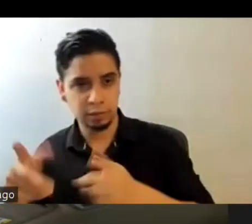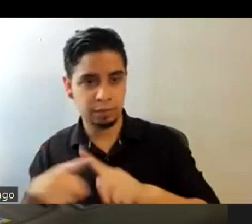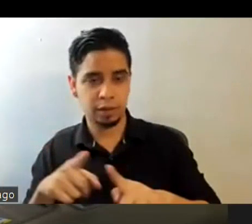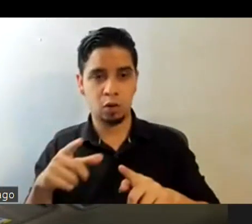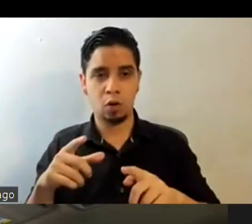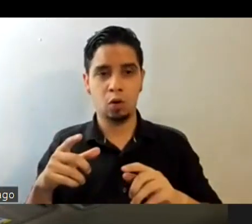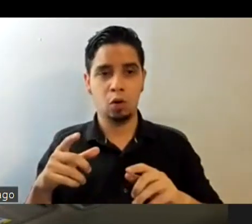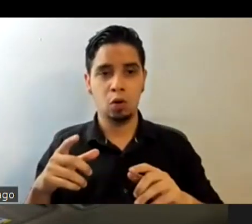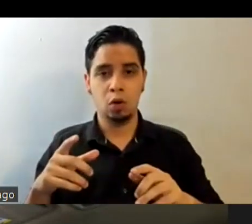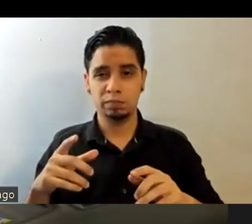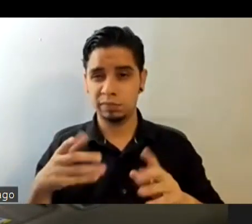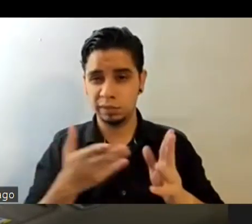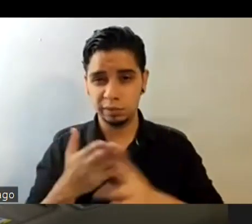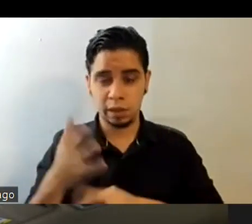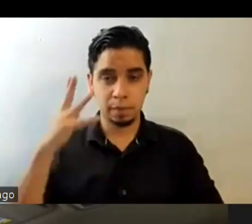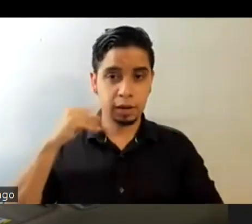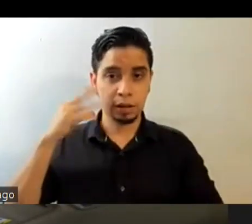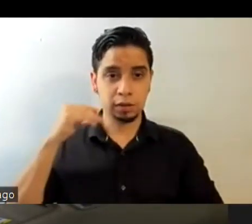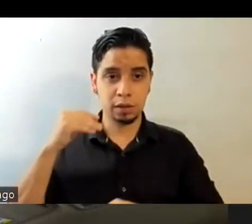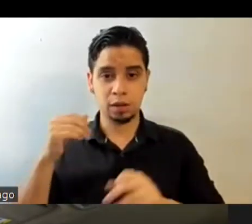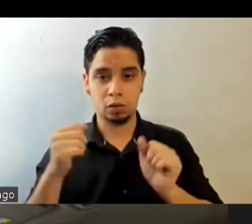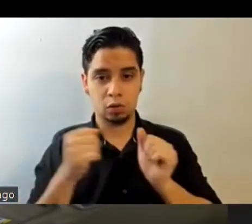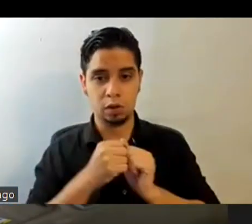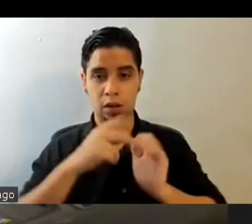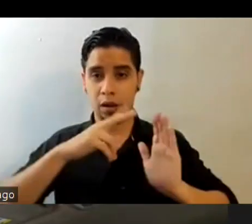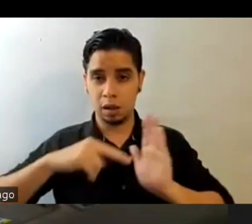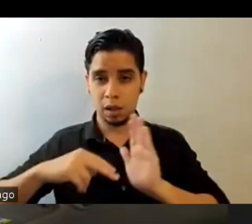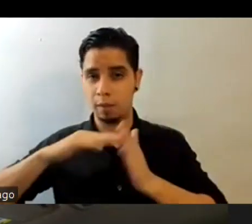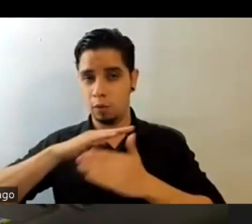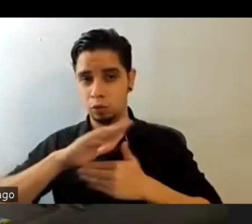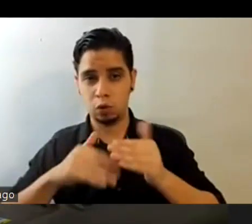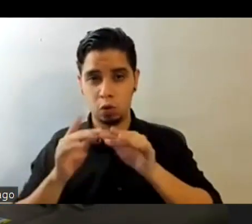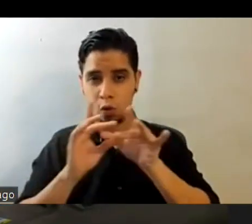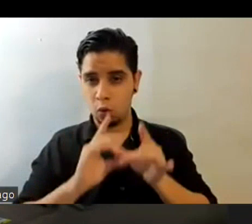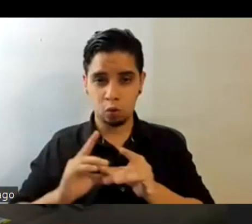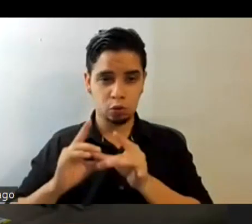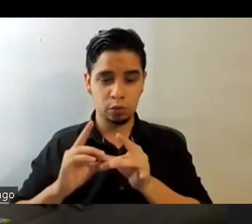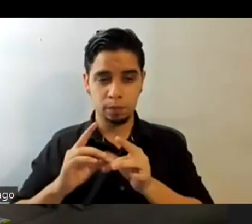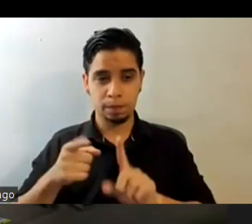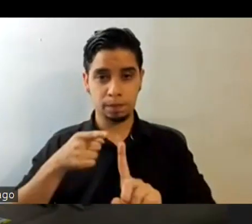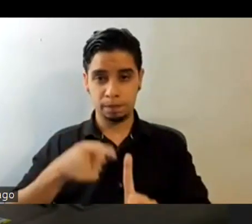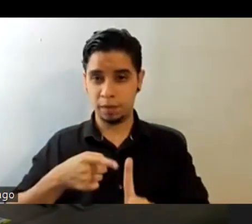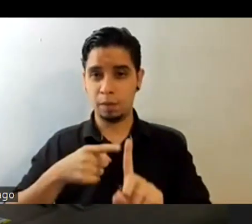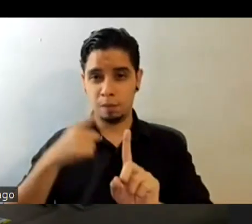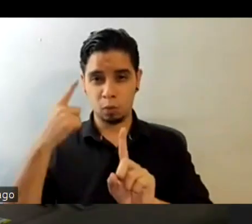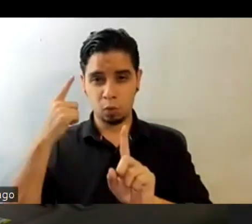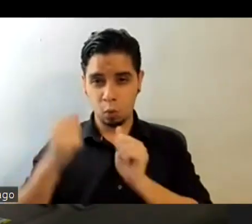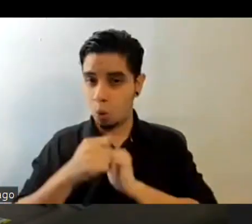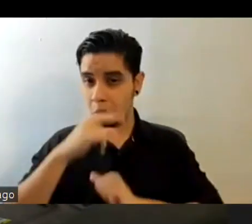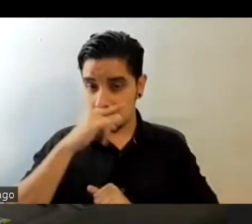en Leamos Todos Juntos, precisamente con niños, después de María. Pero